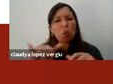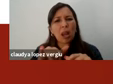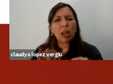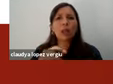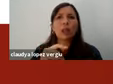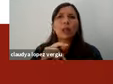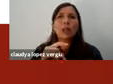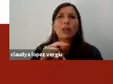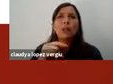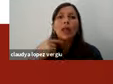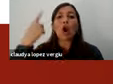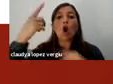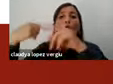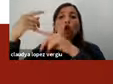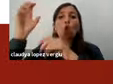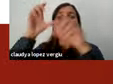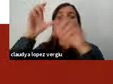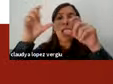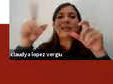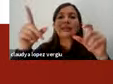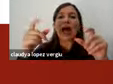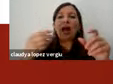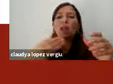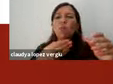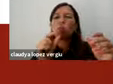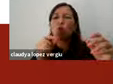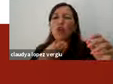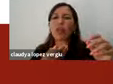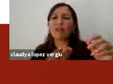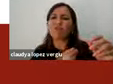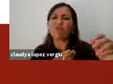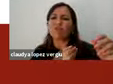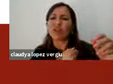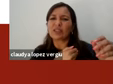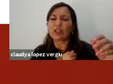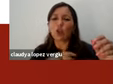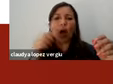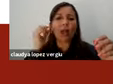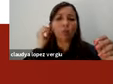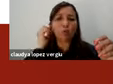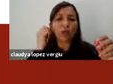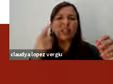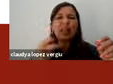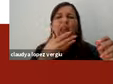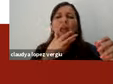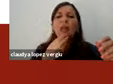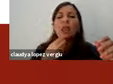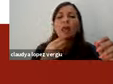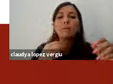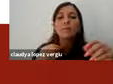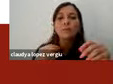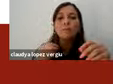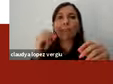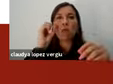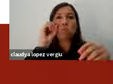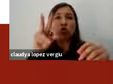hostigamiento en otros espacios y hay ausentismo, ¿no? Entonces hemos querido dentro del plan tener campañas de